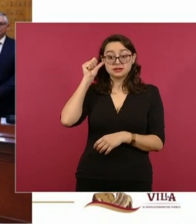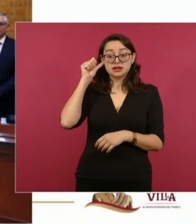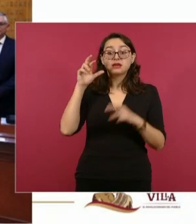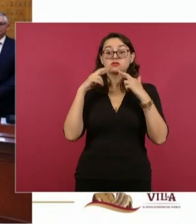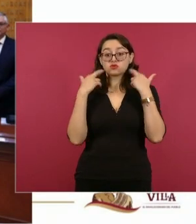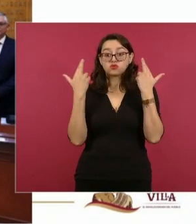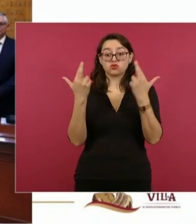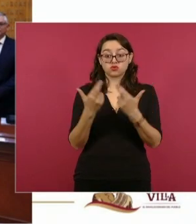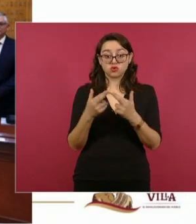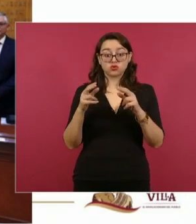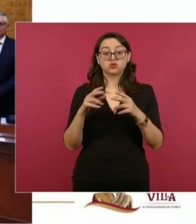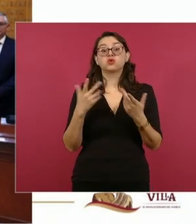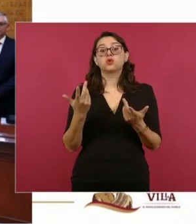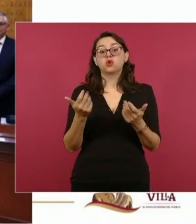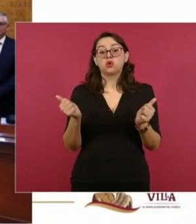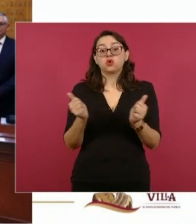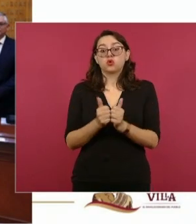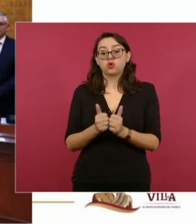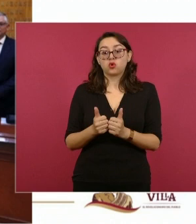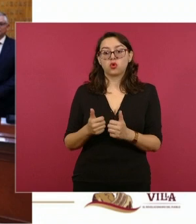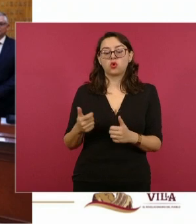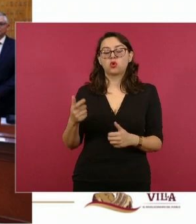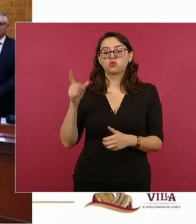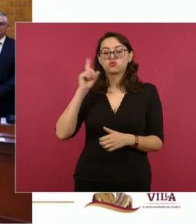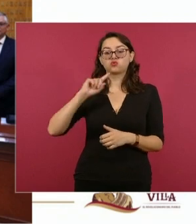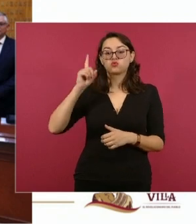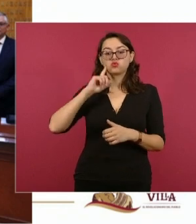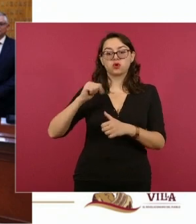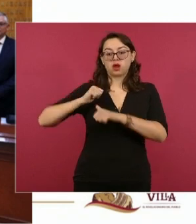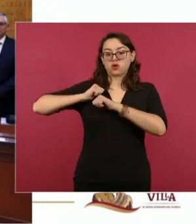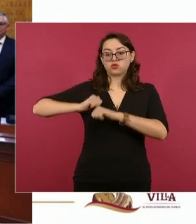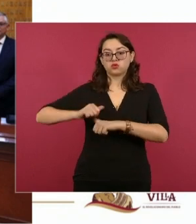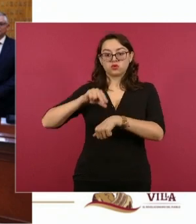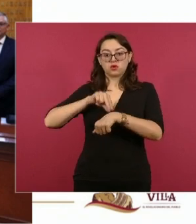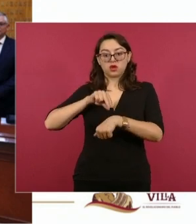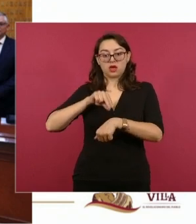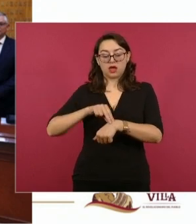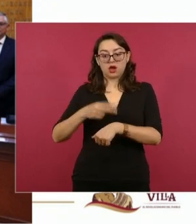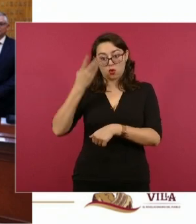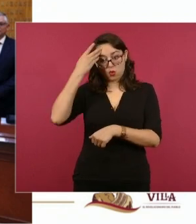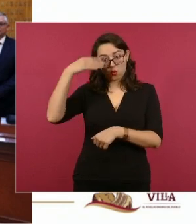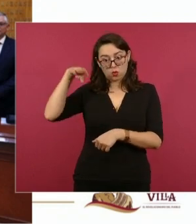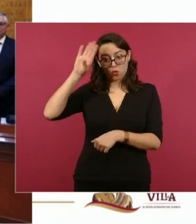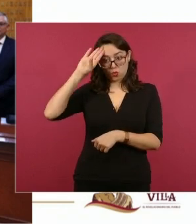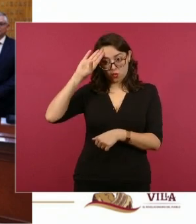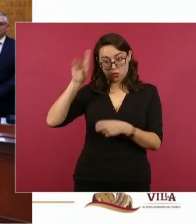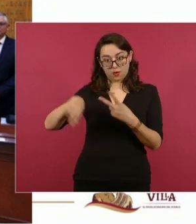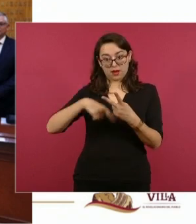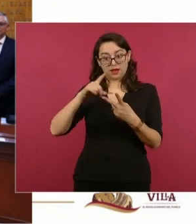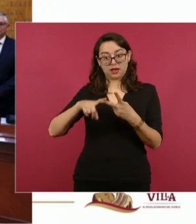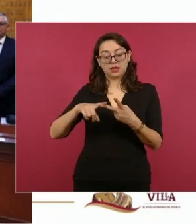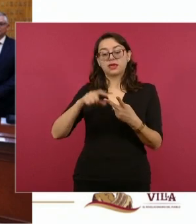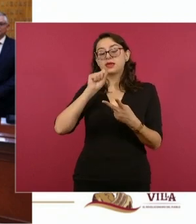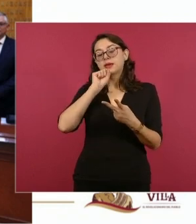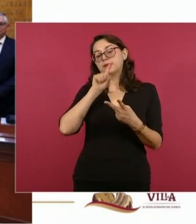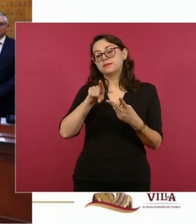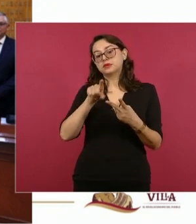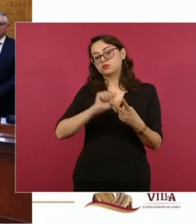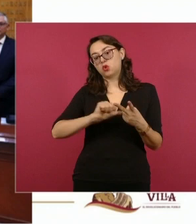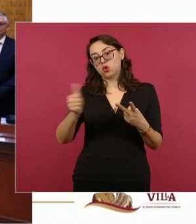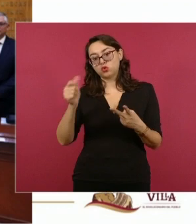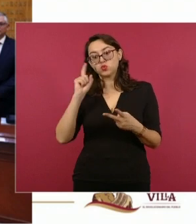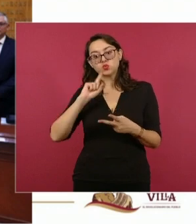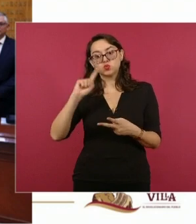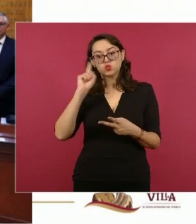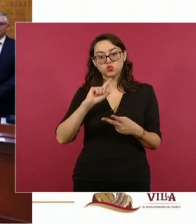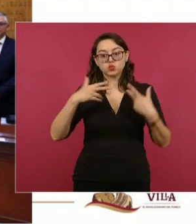Pública, Tania Margarita Cruz, y con la doctora Yamila de Armas, que es la presidenta de Servicios Médicos